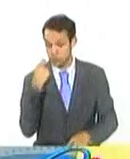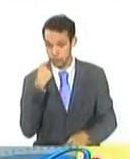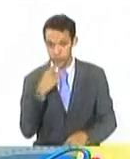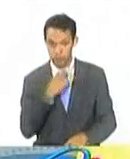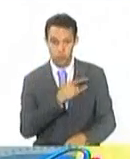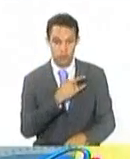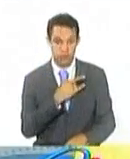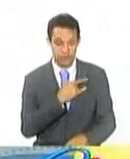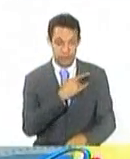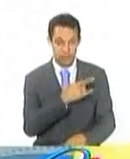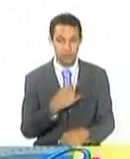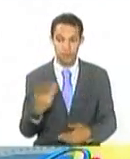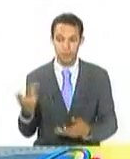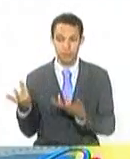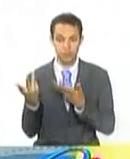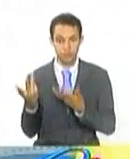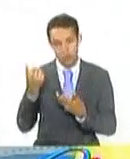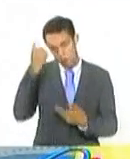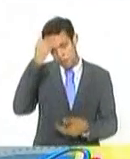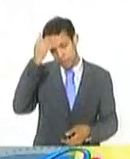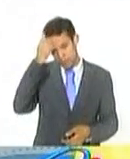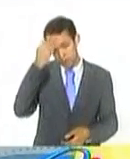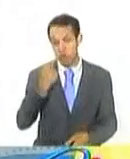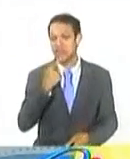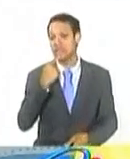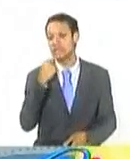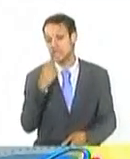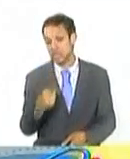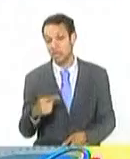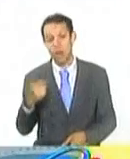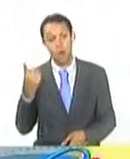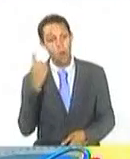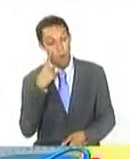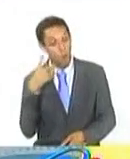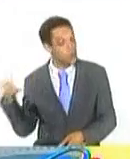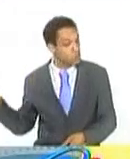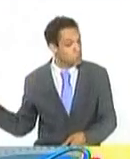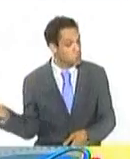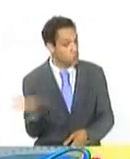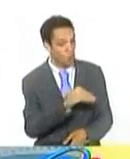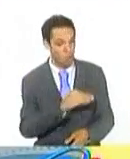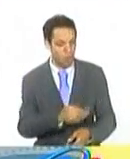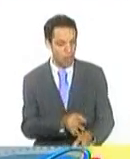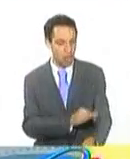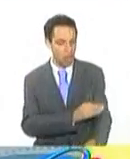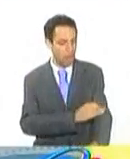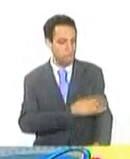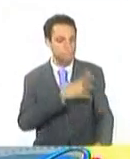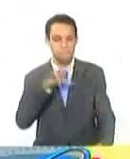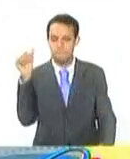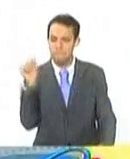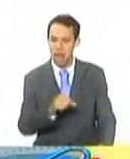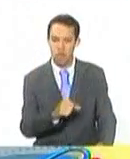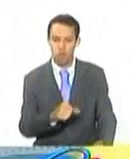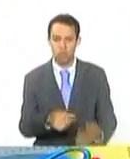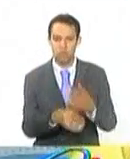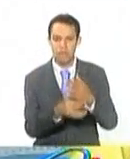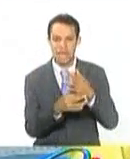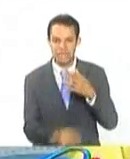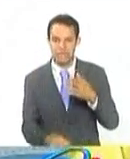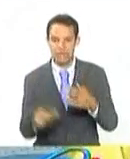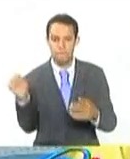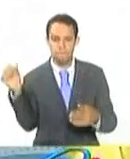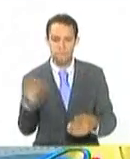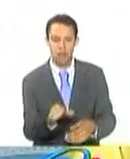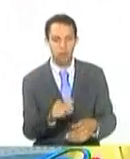de medicina y un profesor le dijo a unos alumnos que que todos los colesteroles que todo esto era malo para el organismo el ser